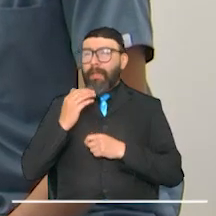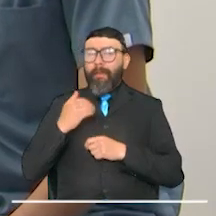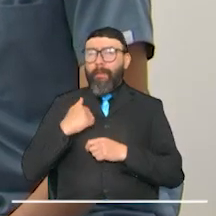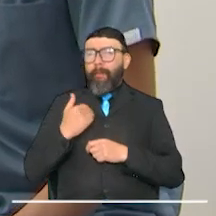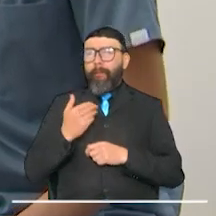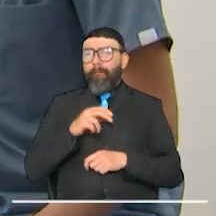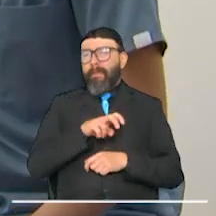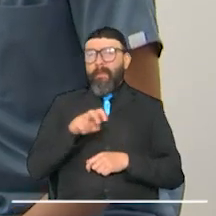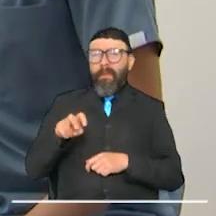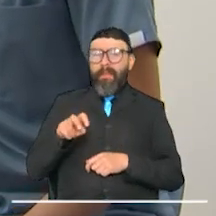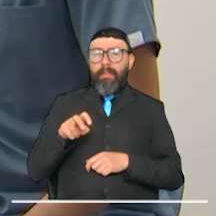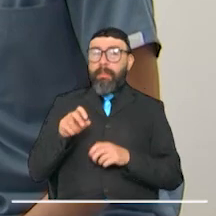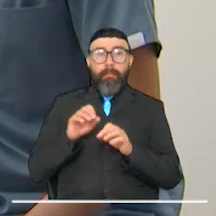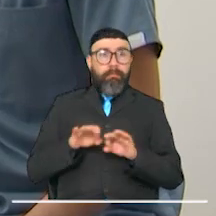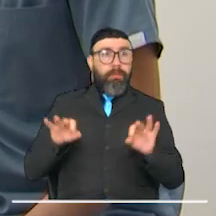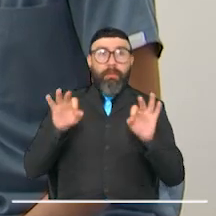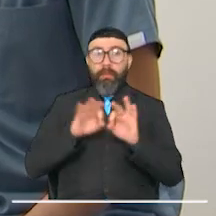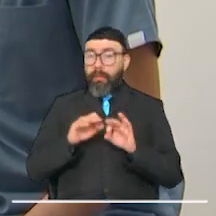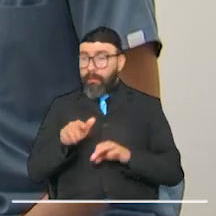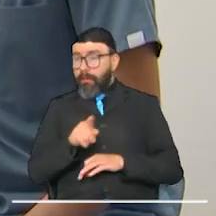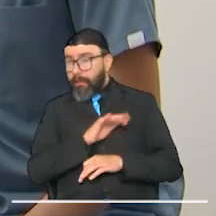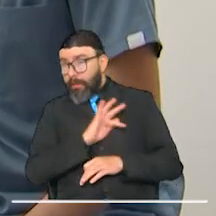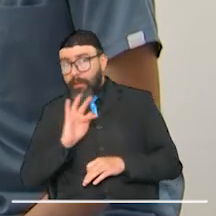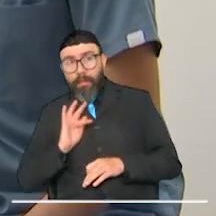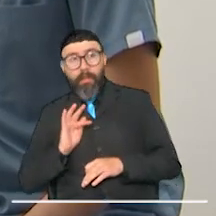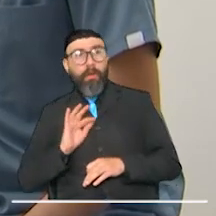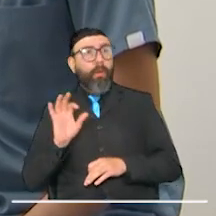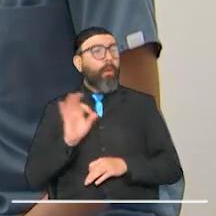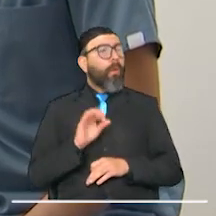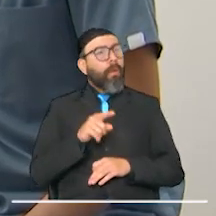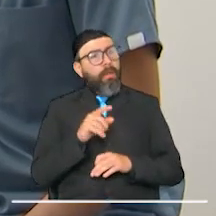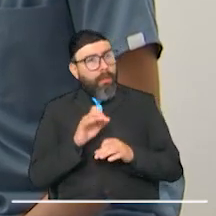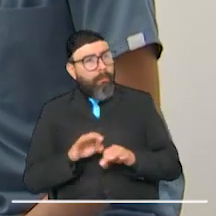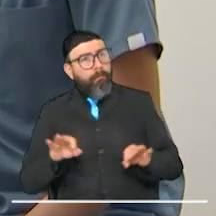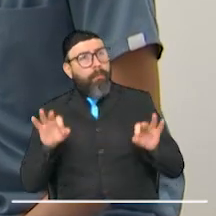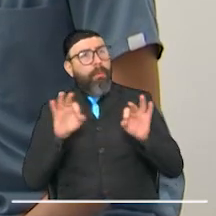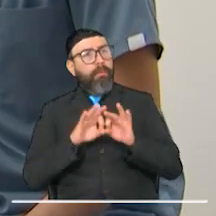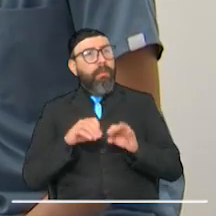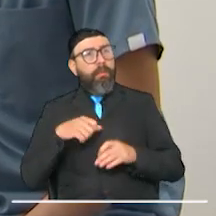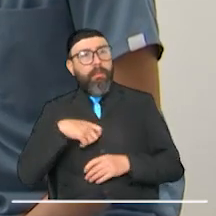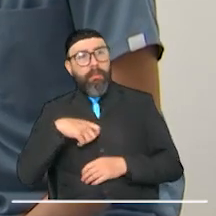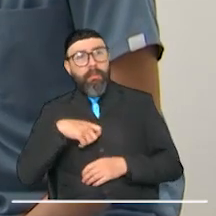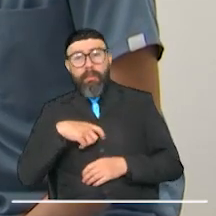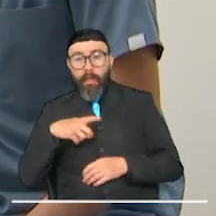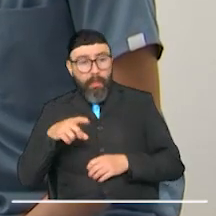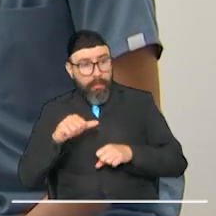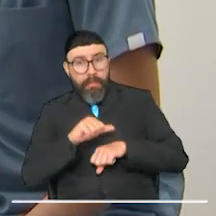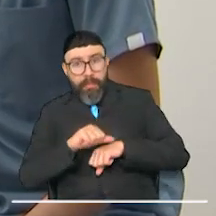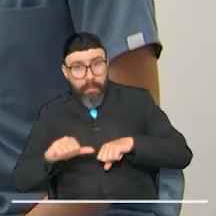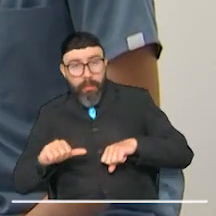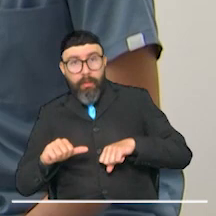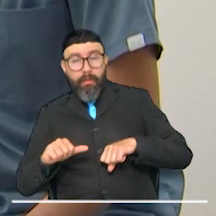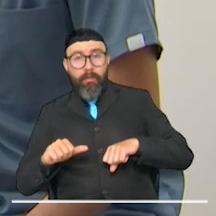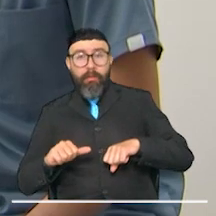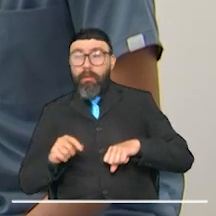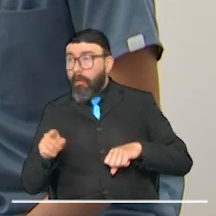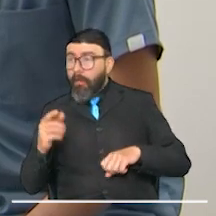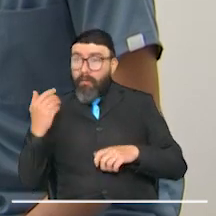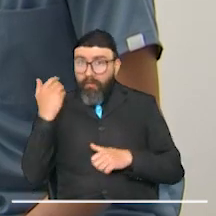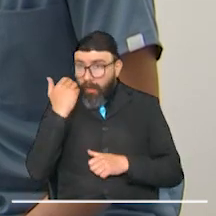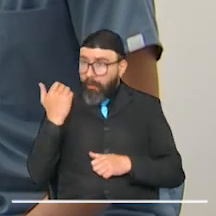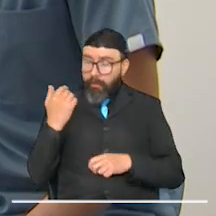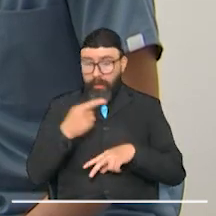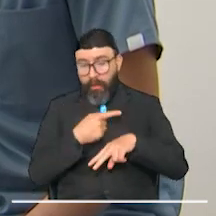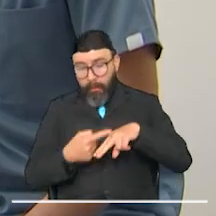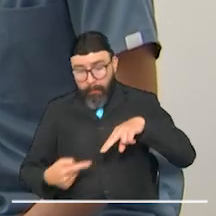entre la importancia que tiene el tratamiento la importancia que tiene la cirugía para las enfermedades venosas